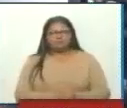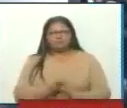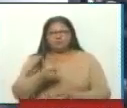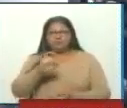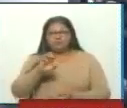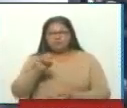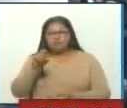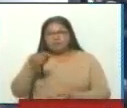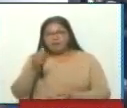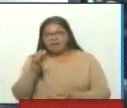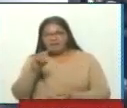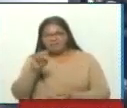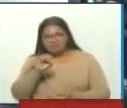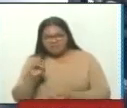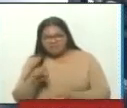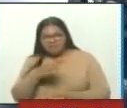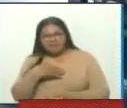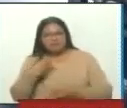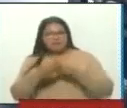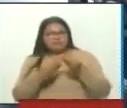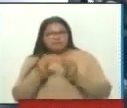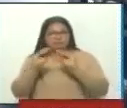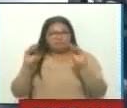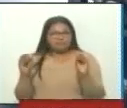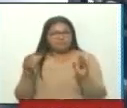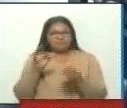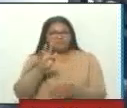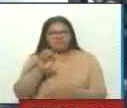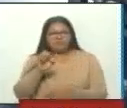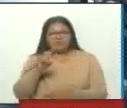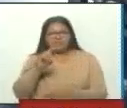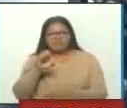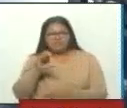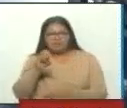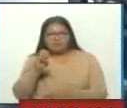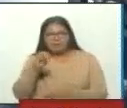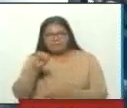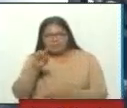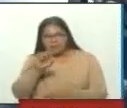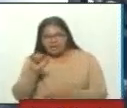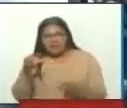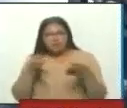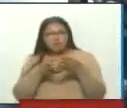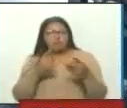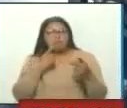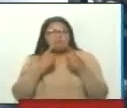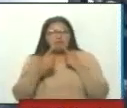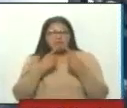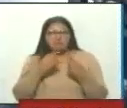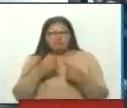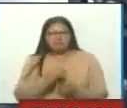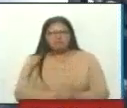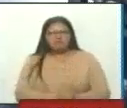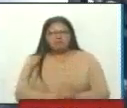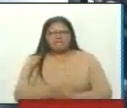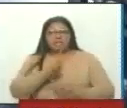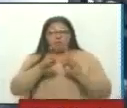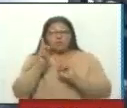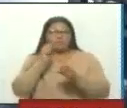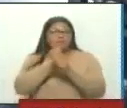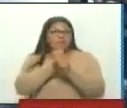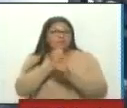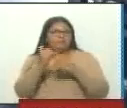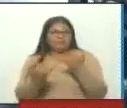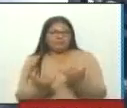ser tomada por Fede Cámara. Y el grupo de periodistas, algunos que trabajaban allí, porque allí estaba